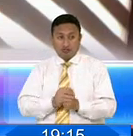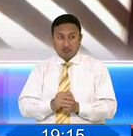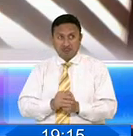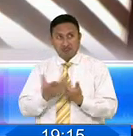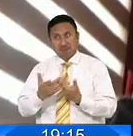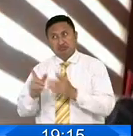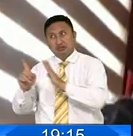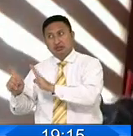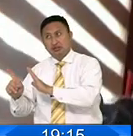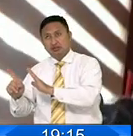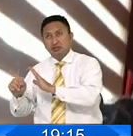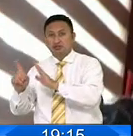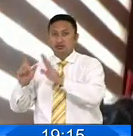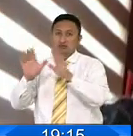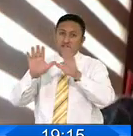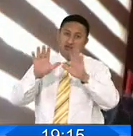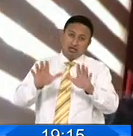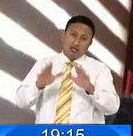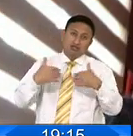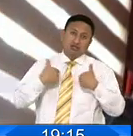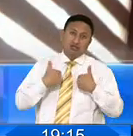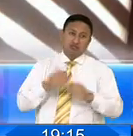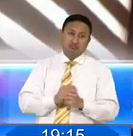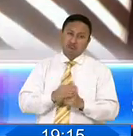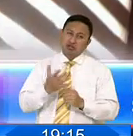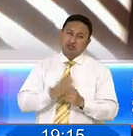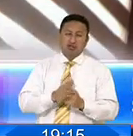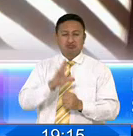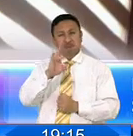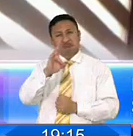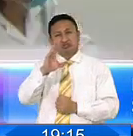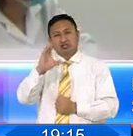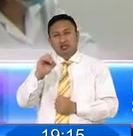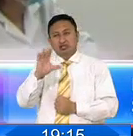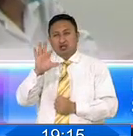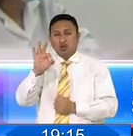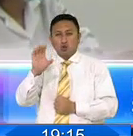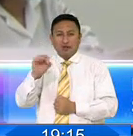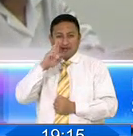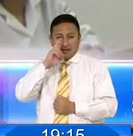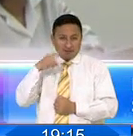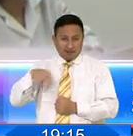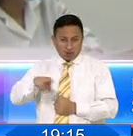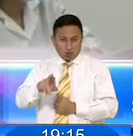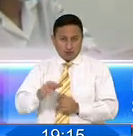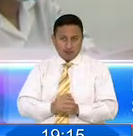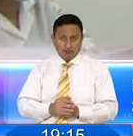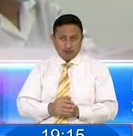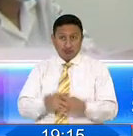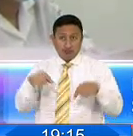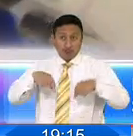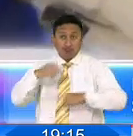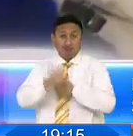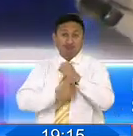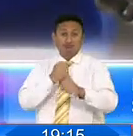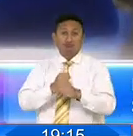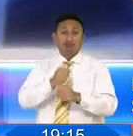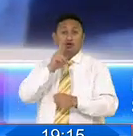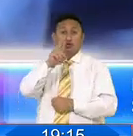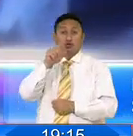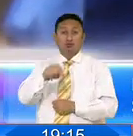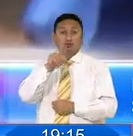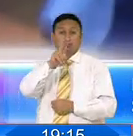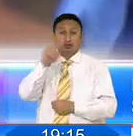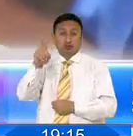animales no estamos hablando de unos 70 a 90 ratones se espera que el prototipo esté listo para el año 2022